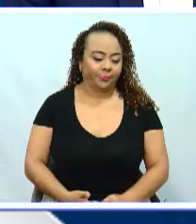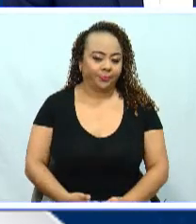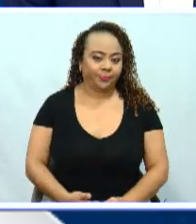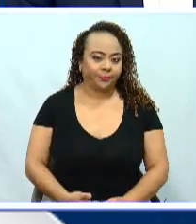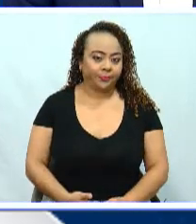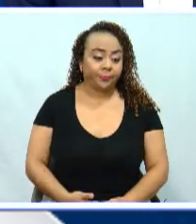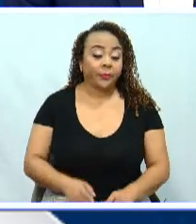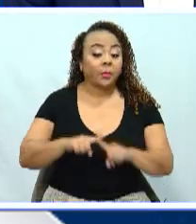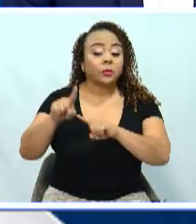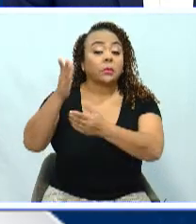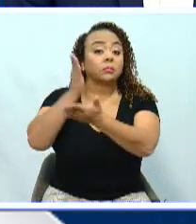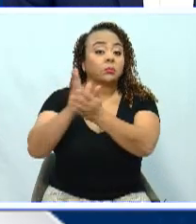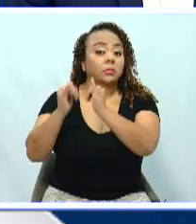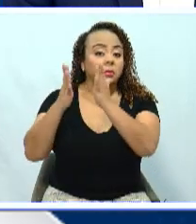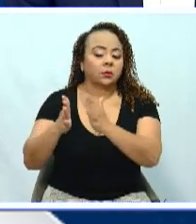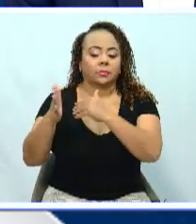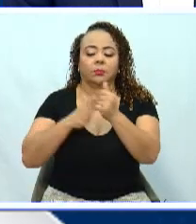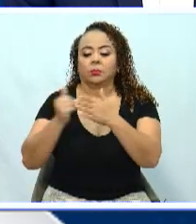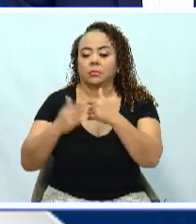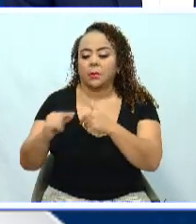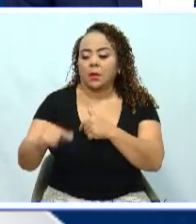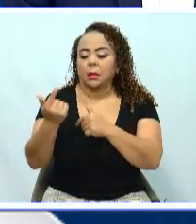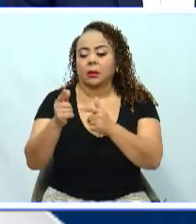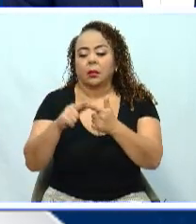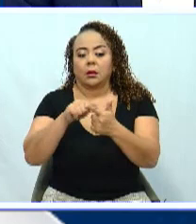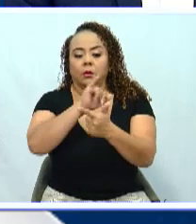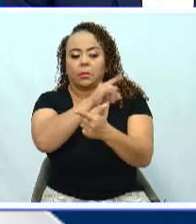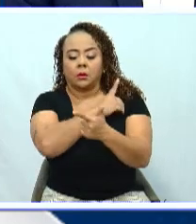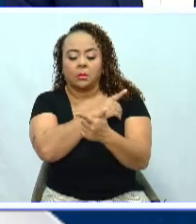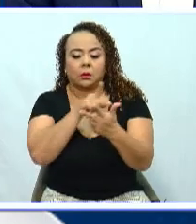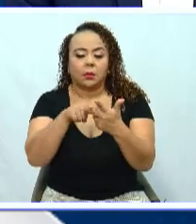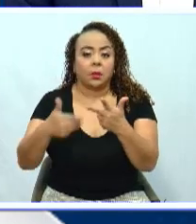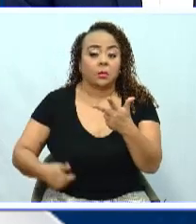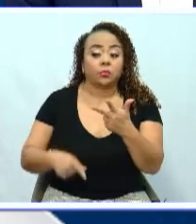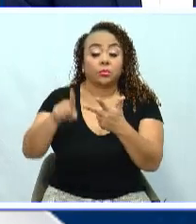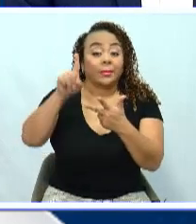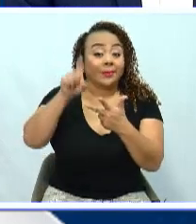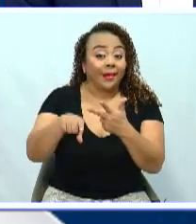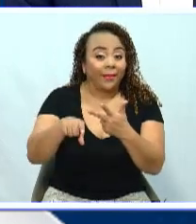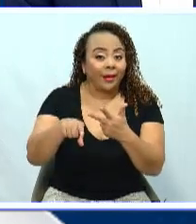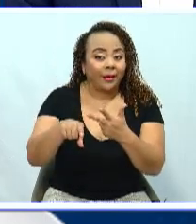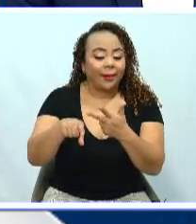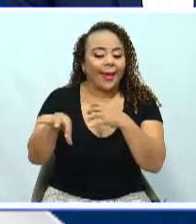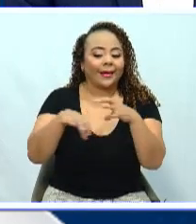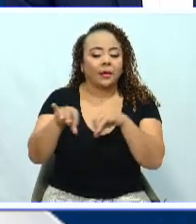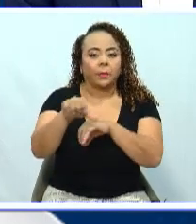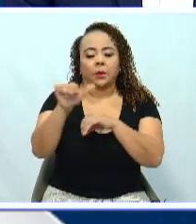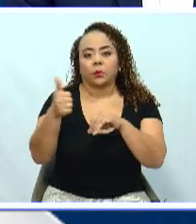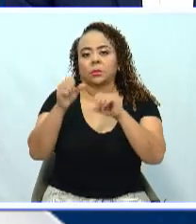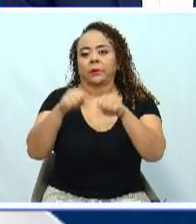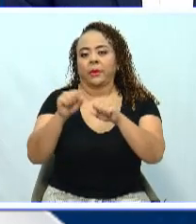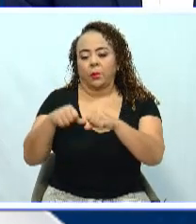pero cuando usted deja de ser jugador sea como gerente como directivo como entrenador ya usted tiene que activar otras